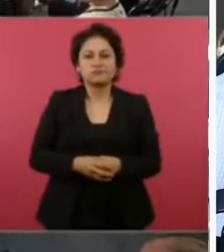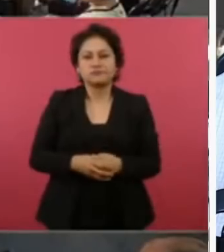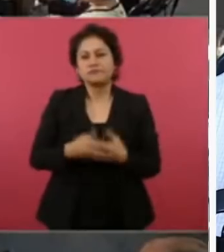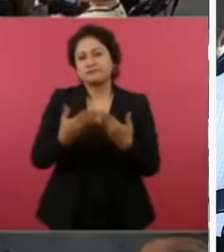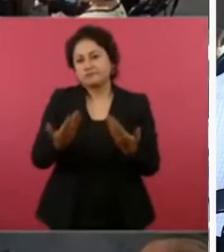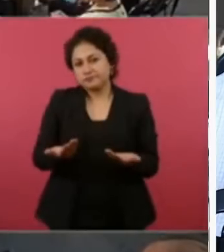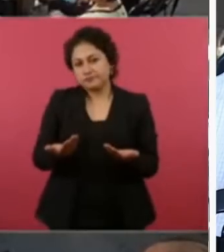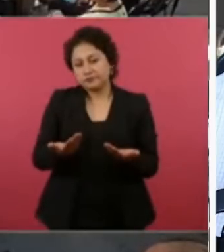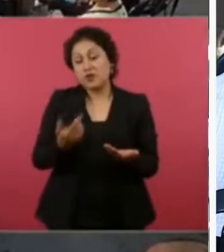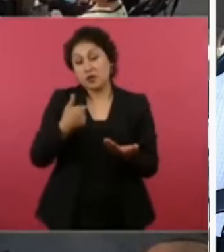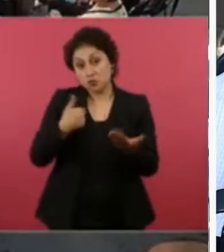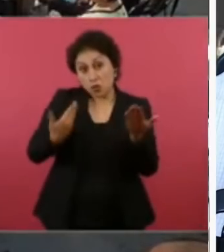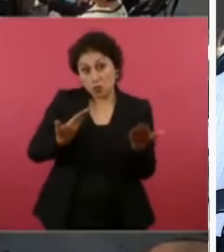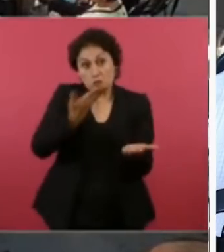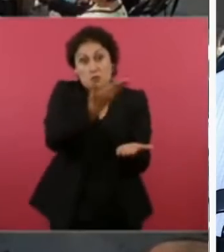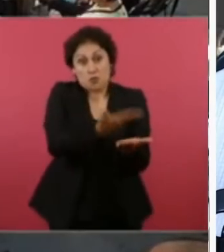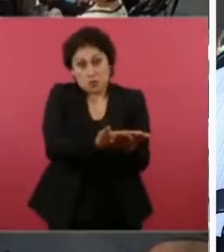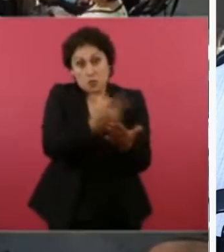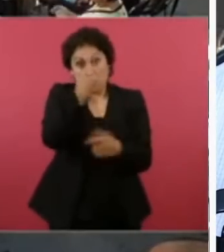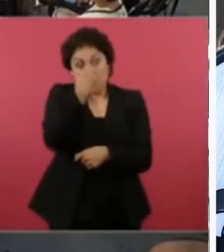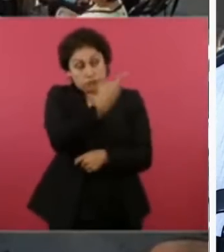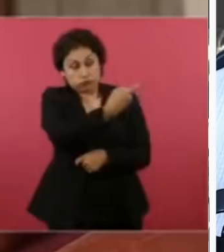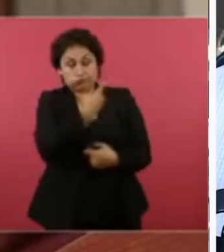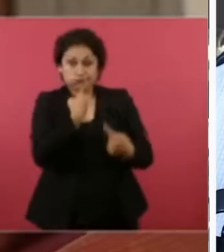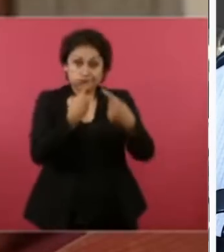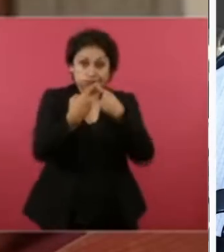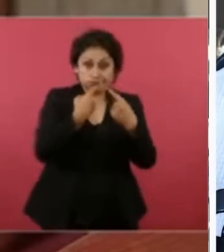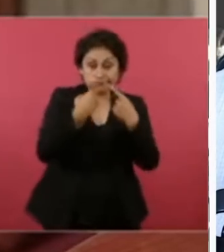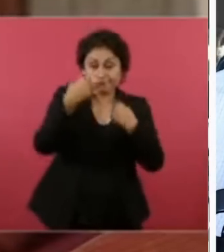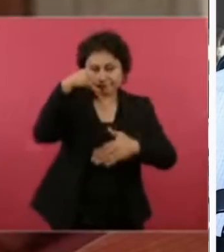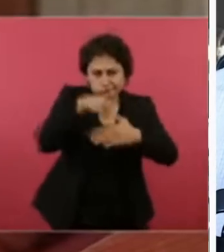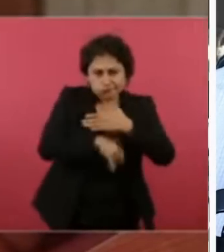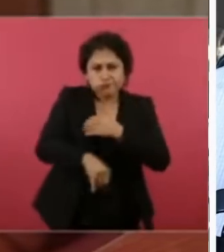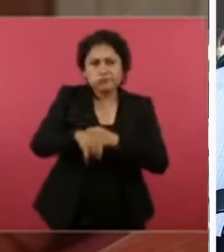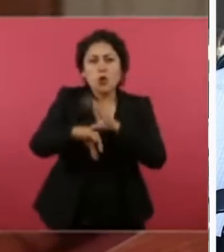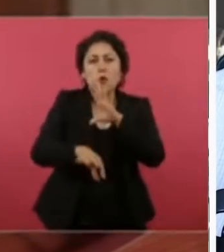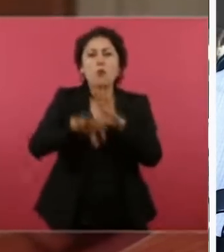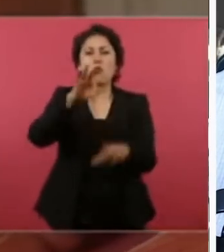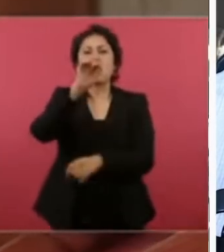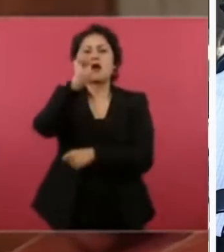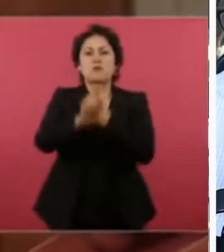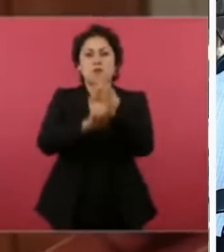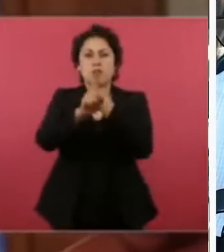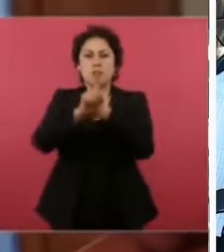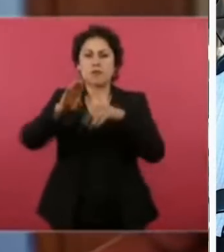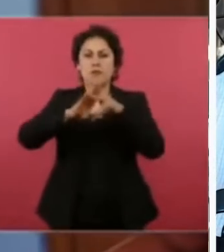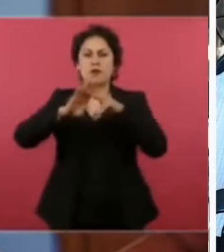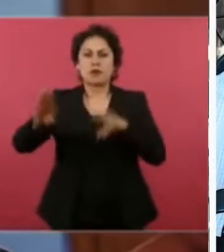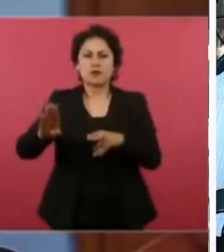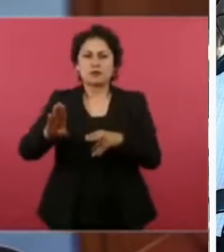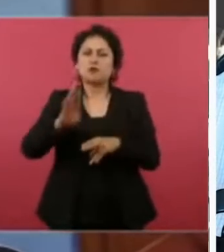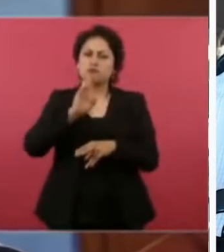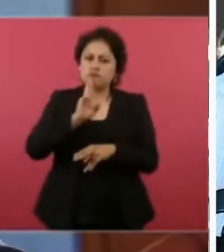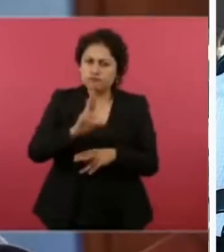ciudadano presidente, le propongo profundizar en el diálogo, buscar alternativas de fondo al problema migratorio y, por